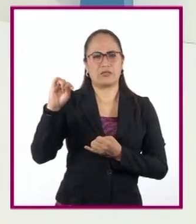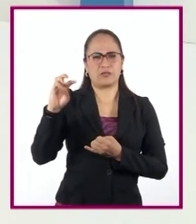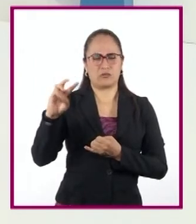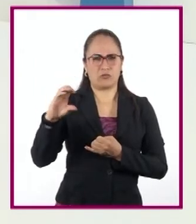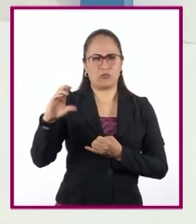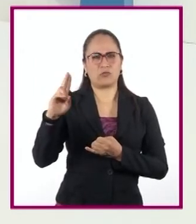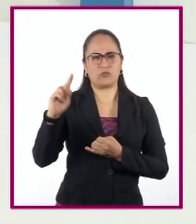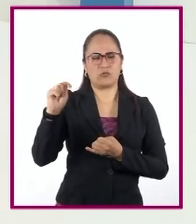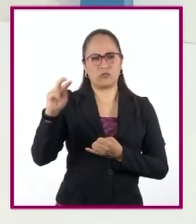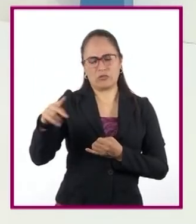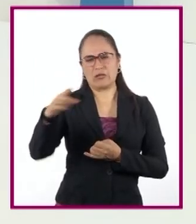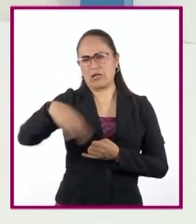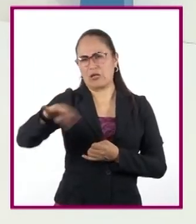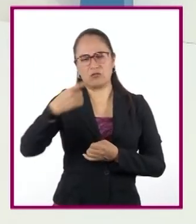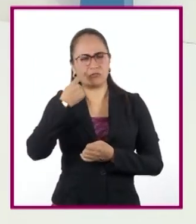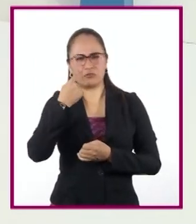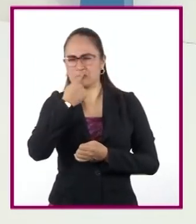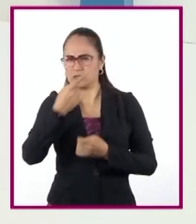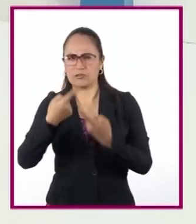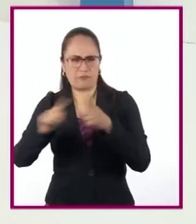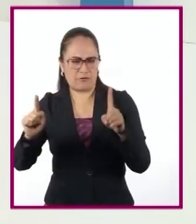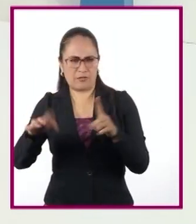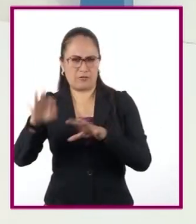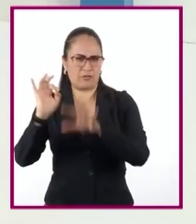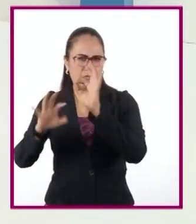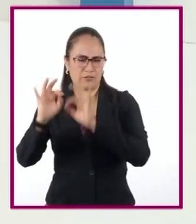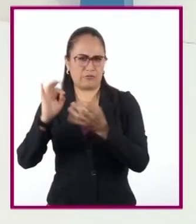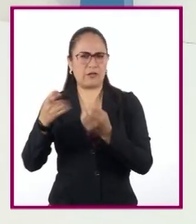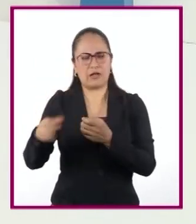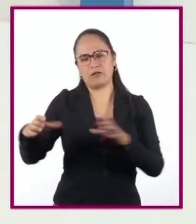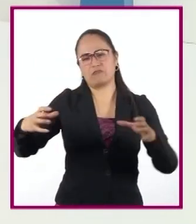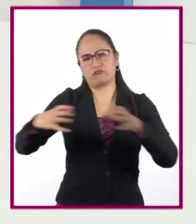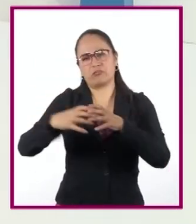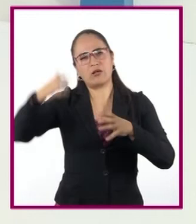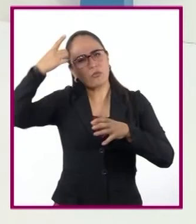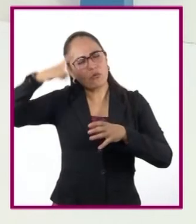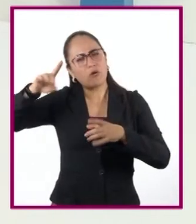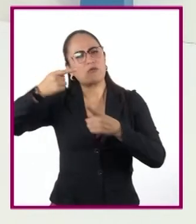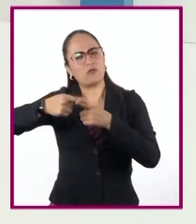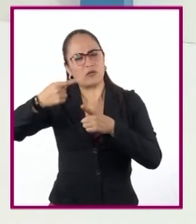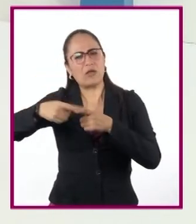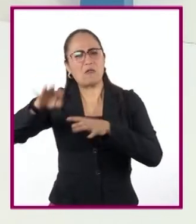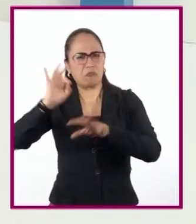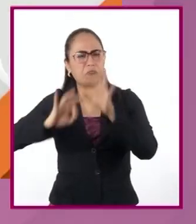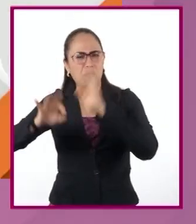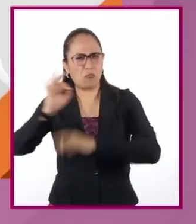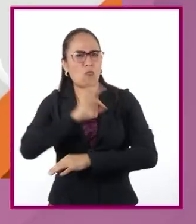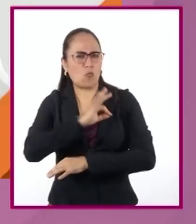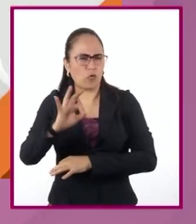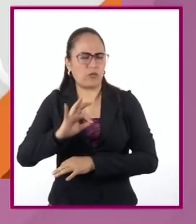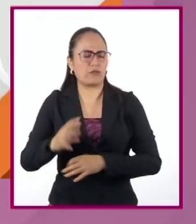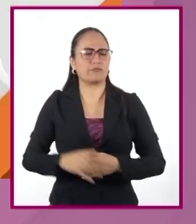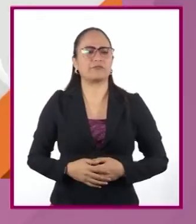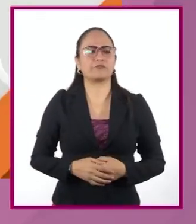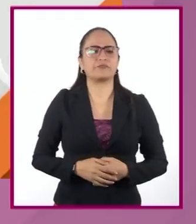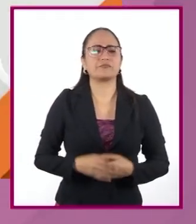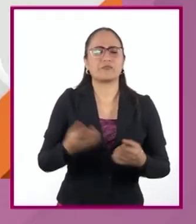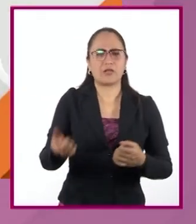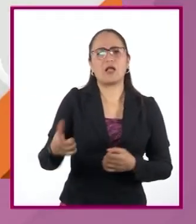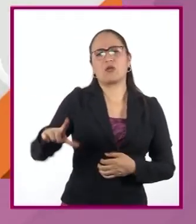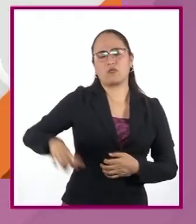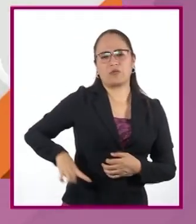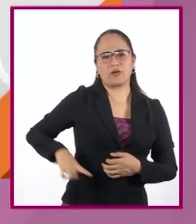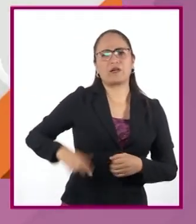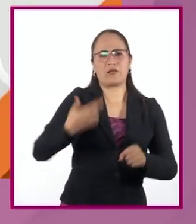era nombrado por la corona o el propietario de la colonia y poseía amplios poderes. El gobernador